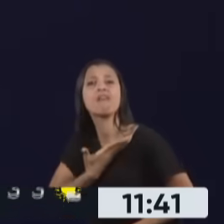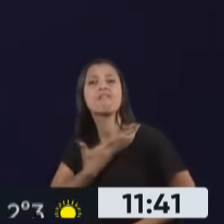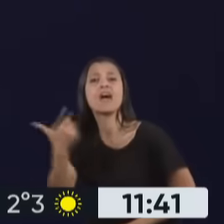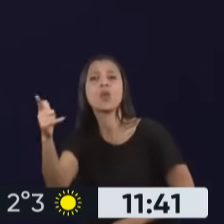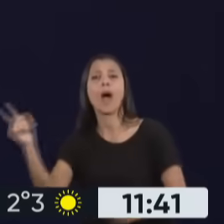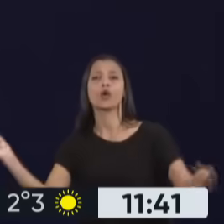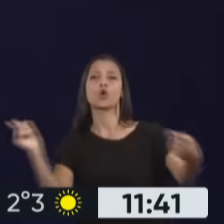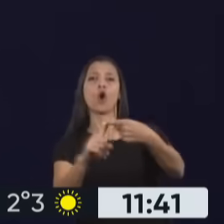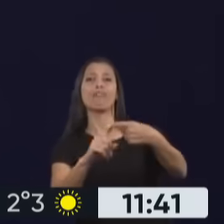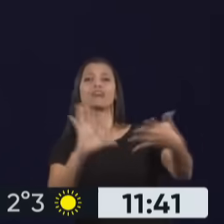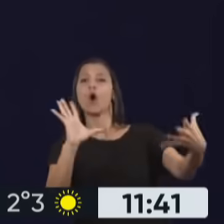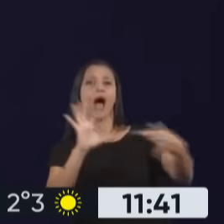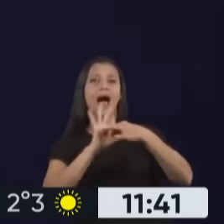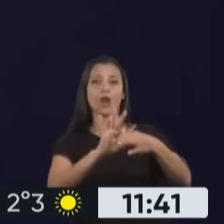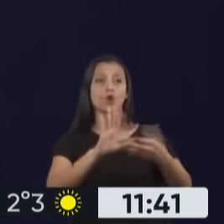con esos videos.